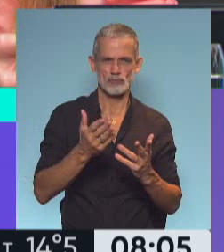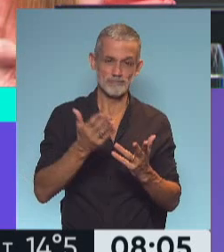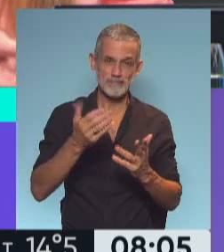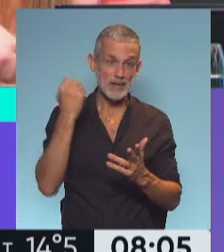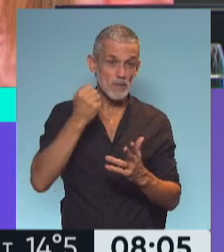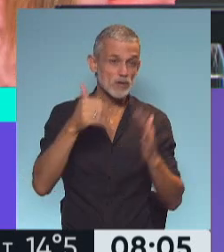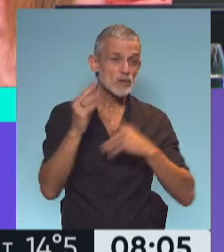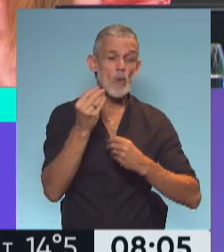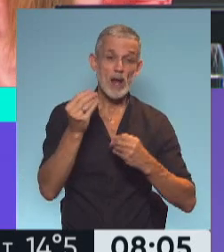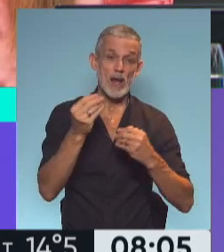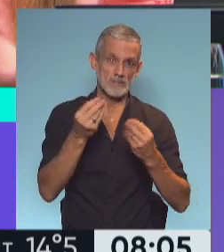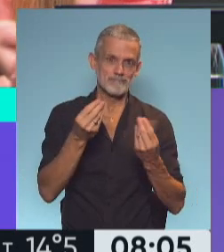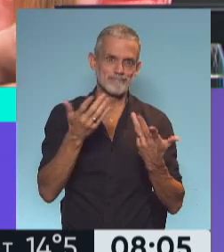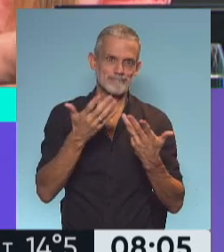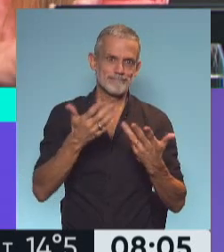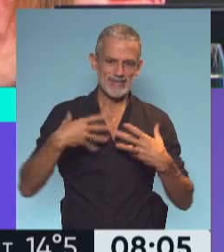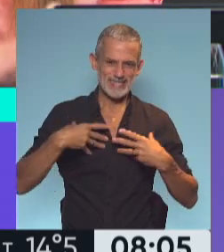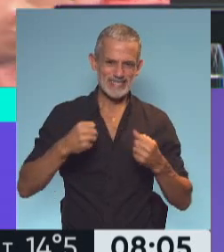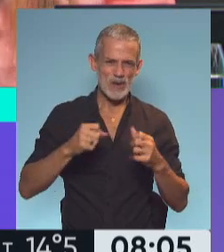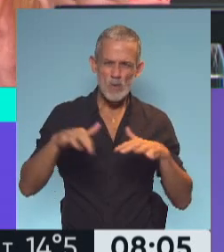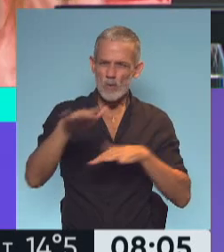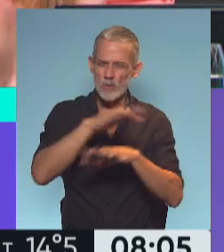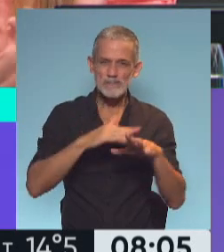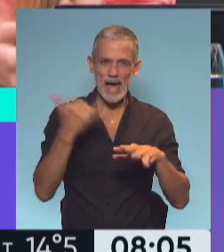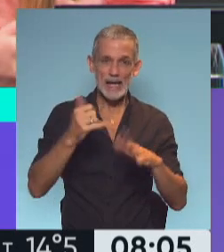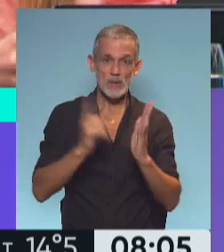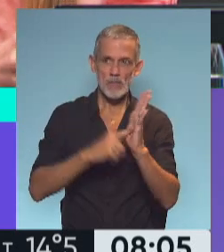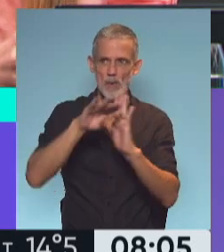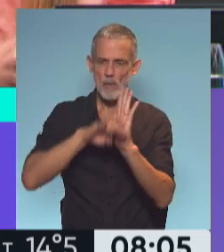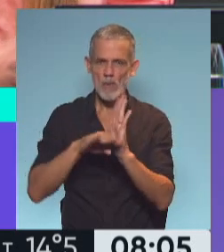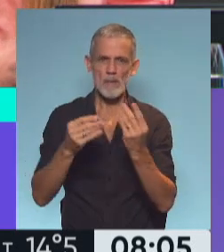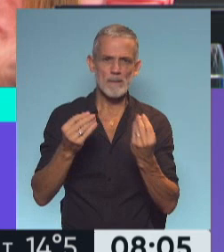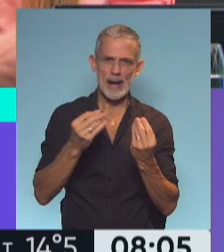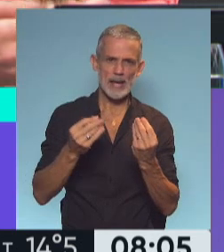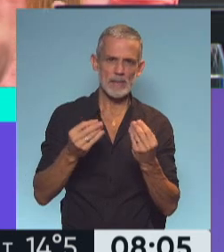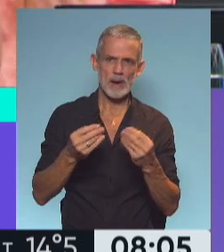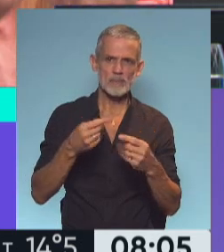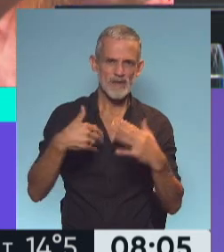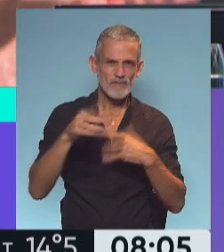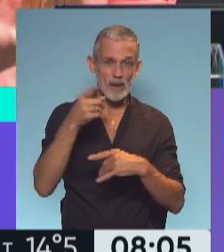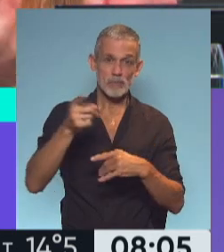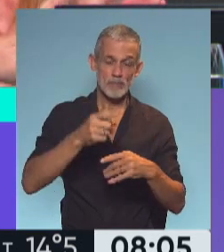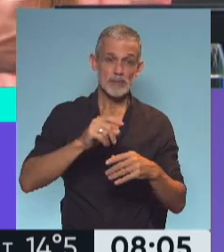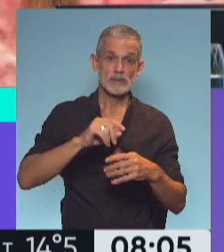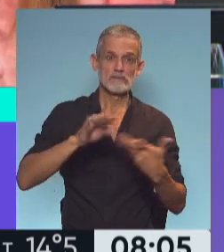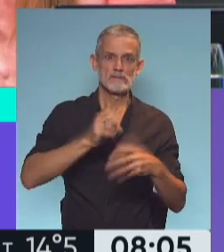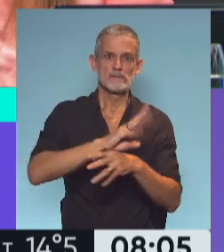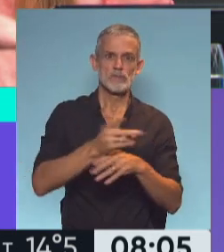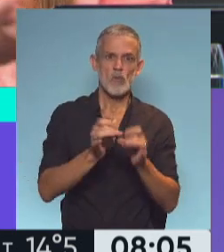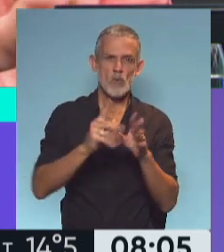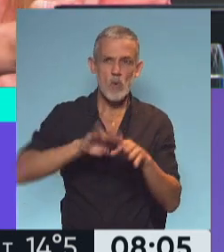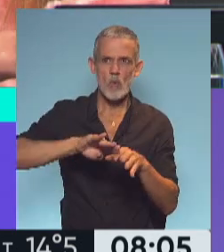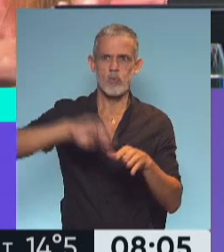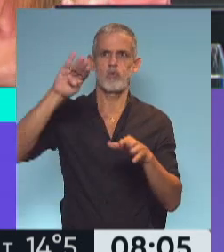importante hoy en día es la situación sanitaria. Estamos viendo medidas para afrontar lo que se espera que sea una segunda ola. Ya el gobierno mismo habla de